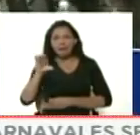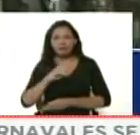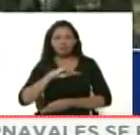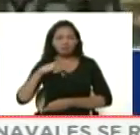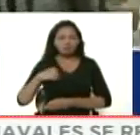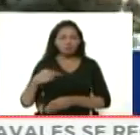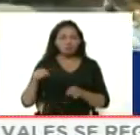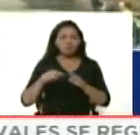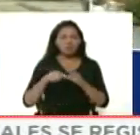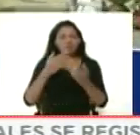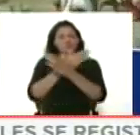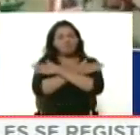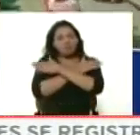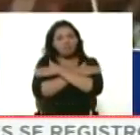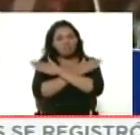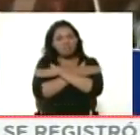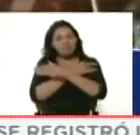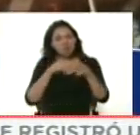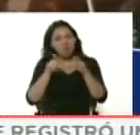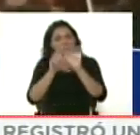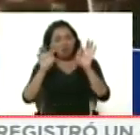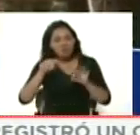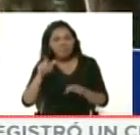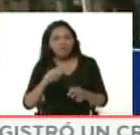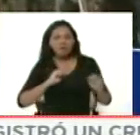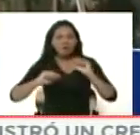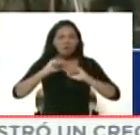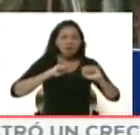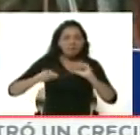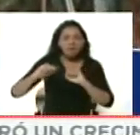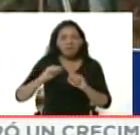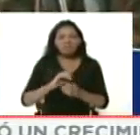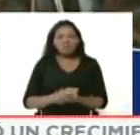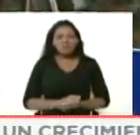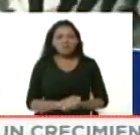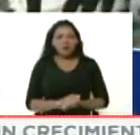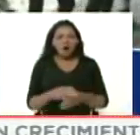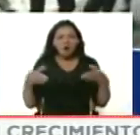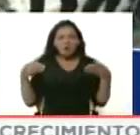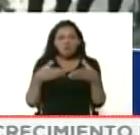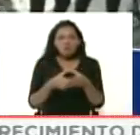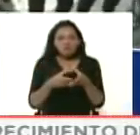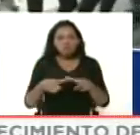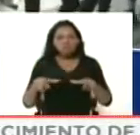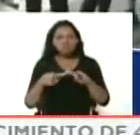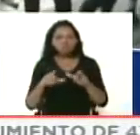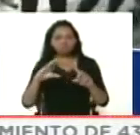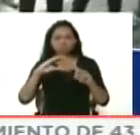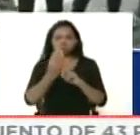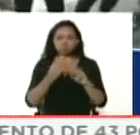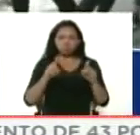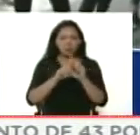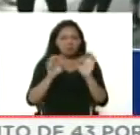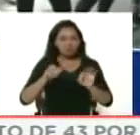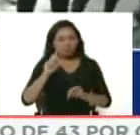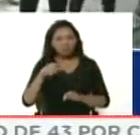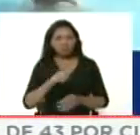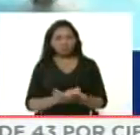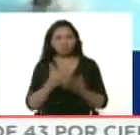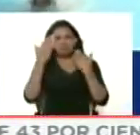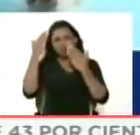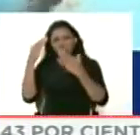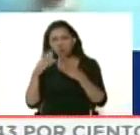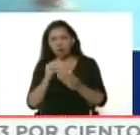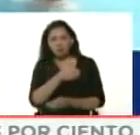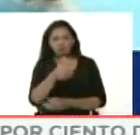yo felicito a todos los movimientos, grupos, sectores culturales, a todos